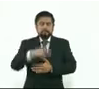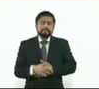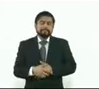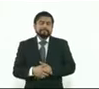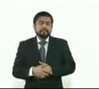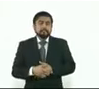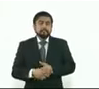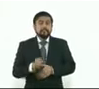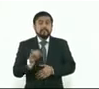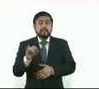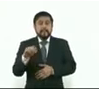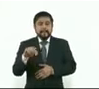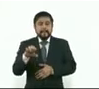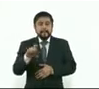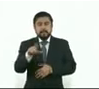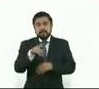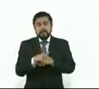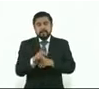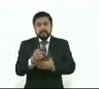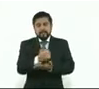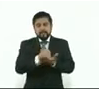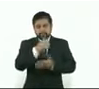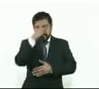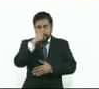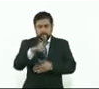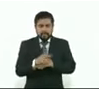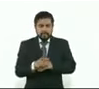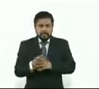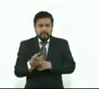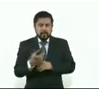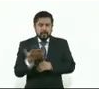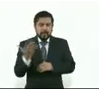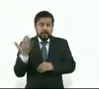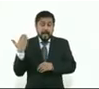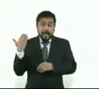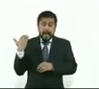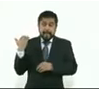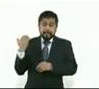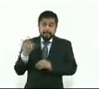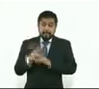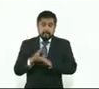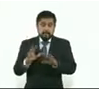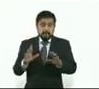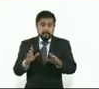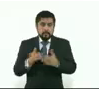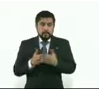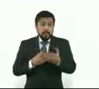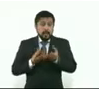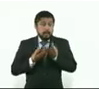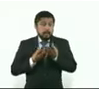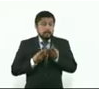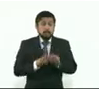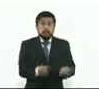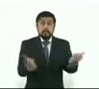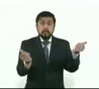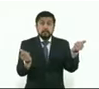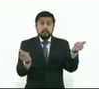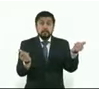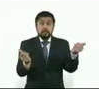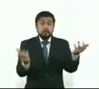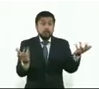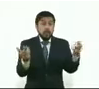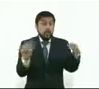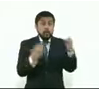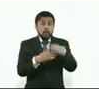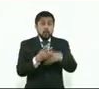Increíblemente el Instituto Electoral de la Ciudad de México, antes de que llegara la actual presidenta, se gasta los recursos que van dirigidos a los